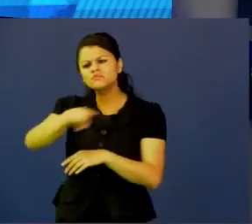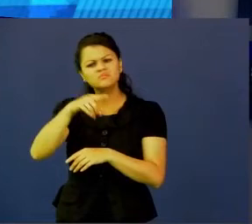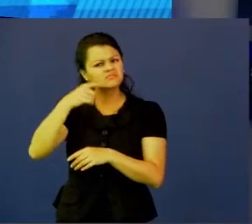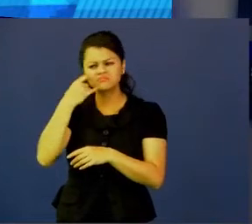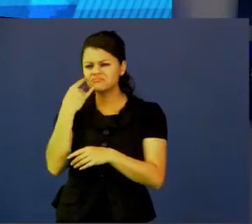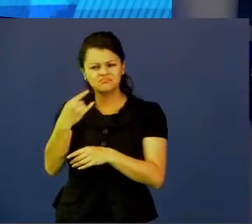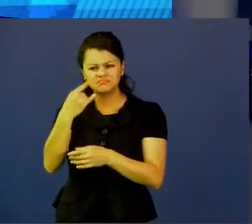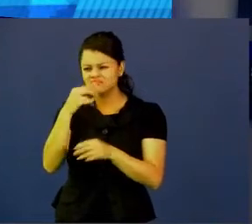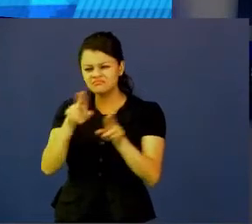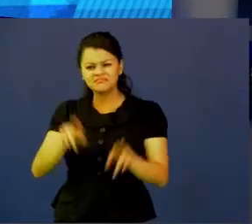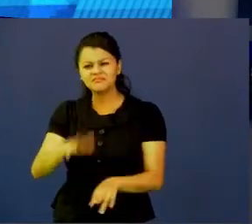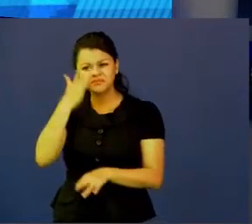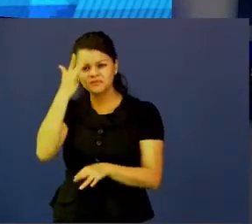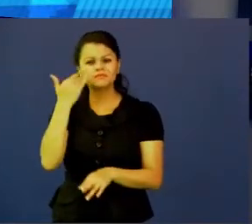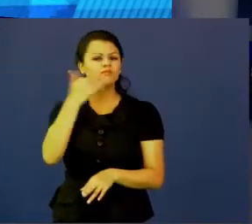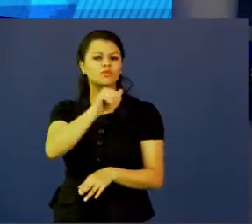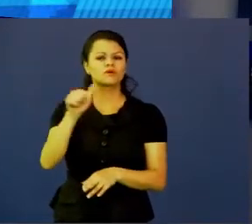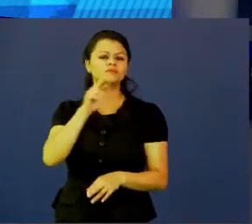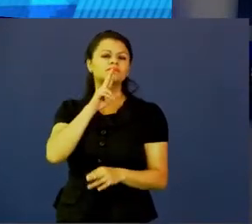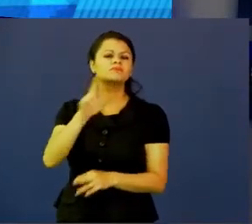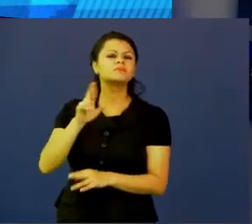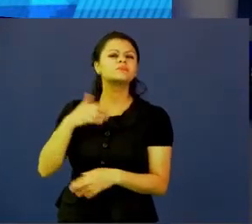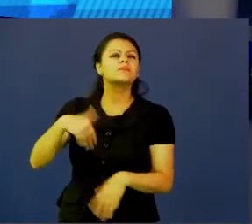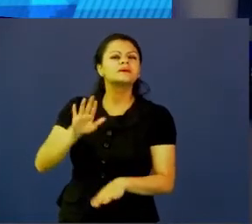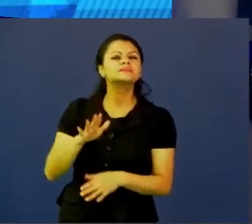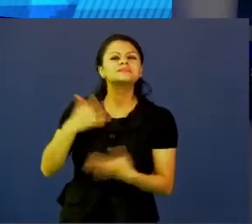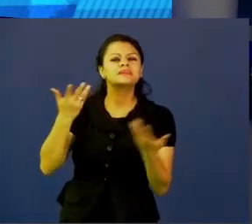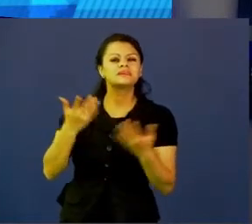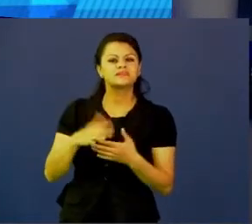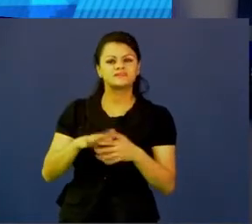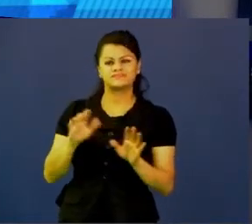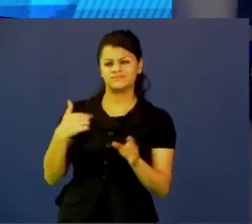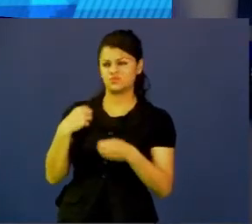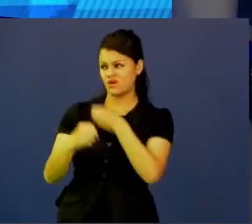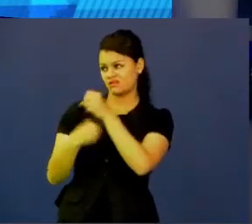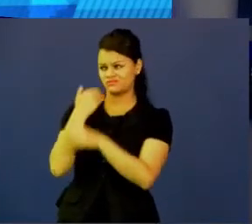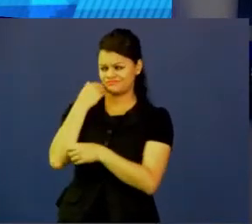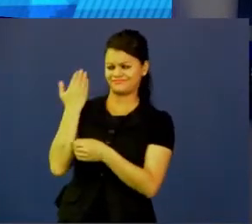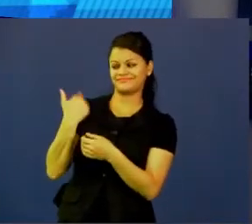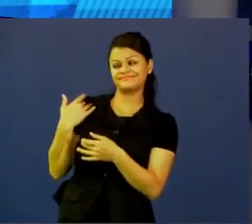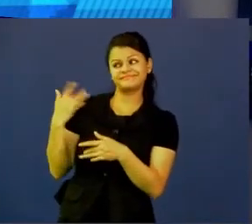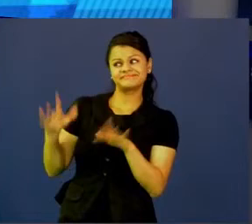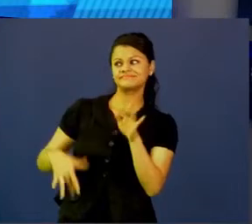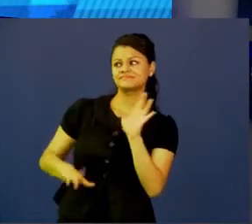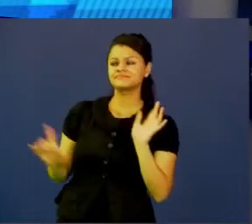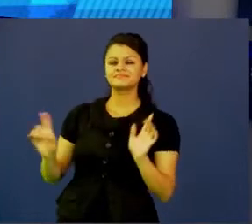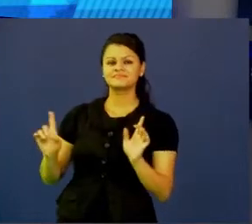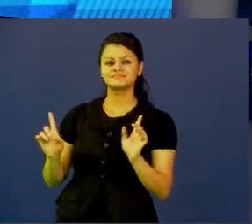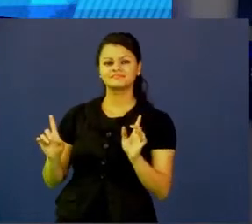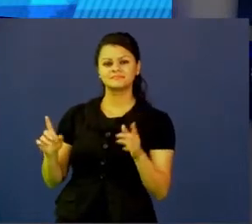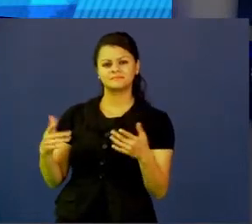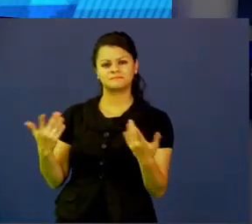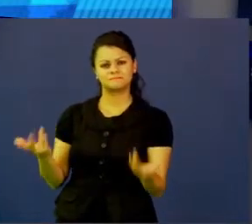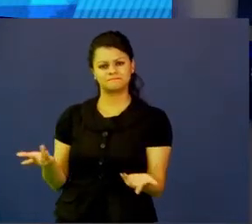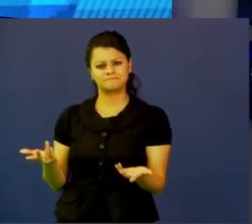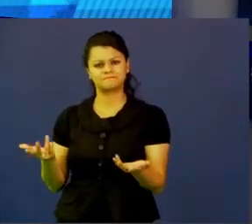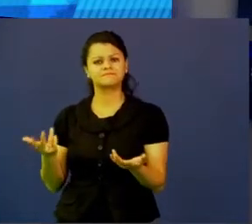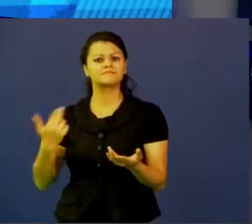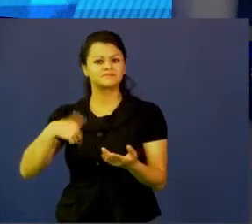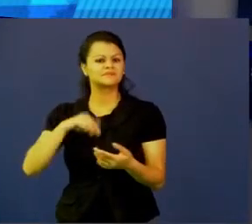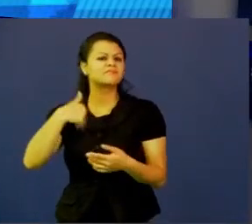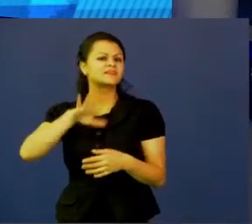Las mujeres contestaban con mucha más frecuencia, oiga, es que eso no es para gente de mi edad. Entonces a nosotras nos pesa más la hora de aprender